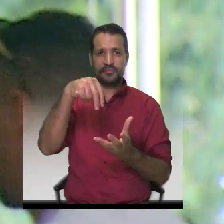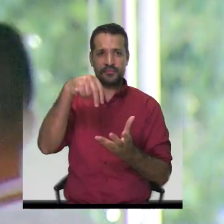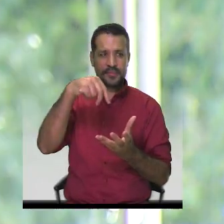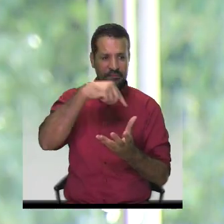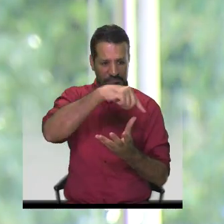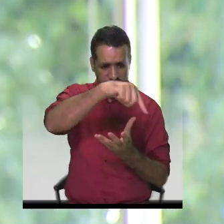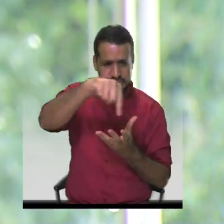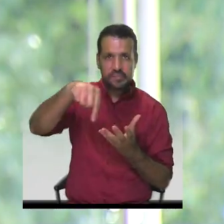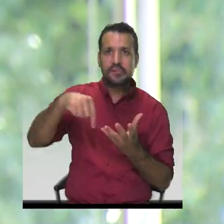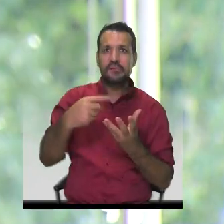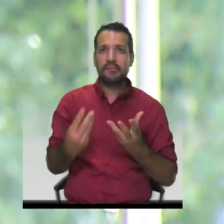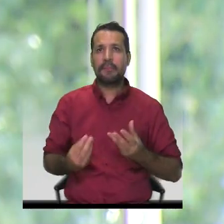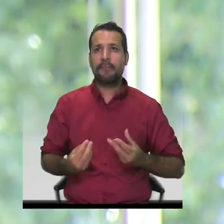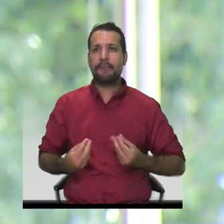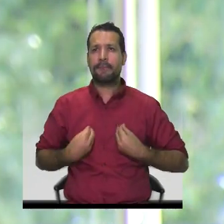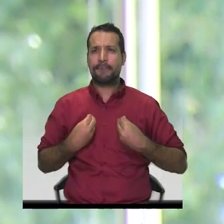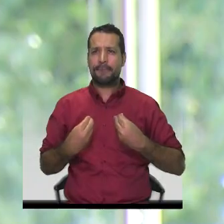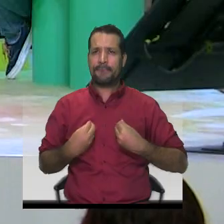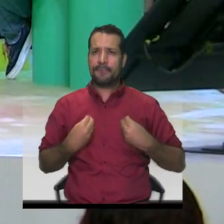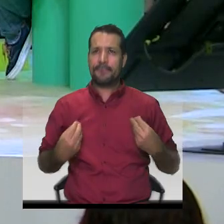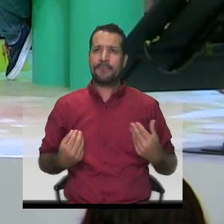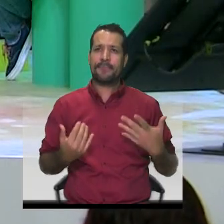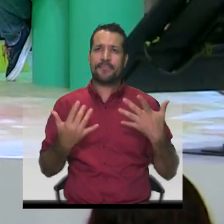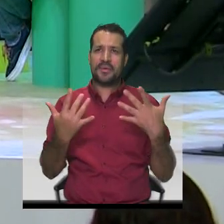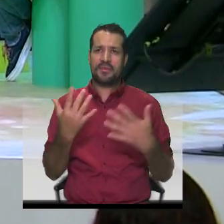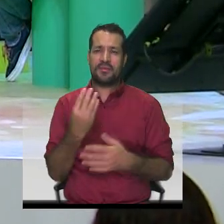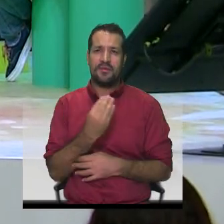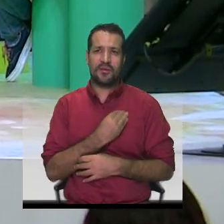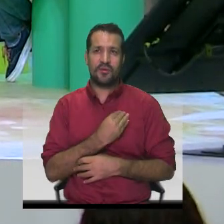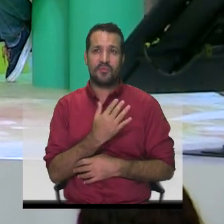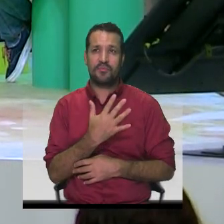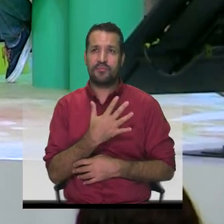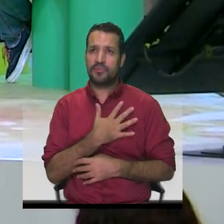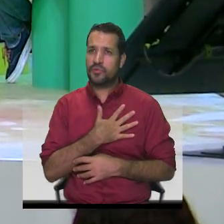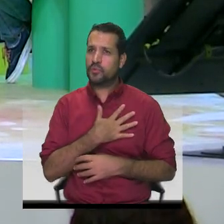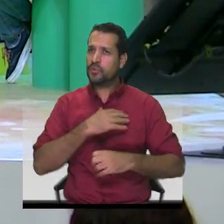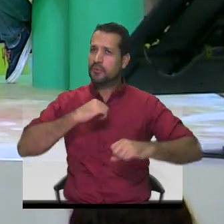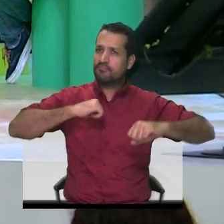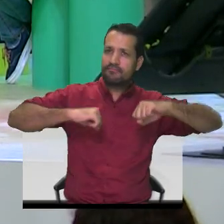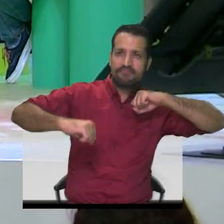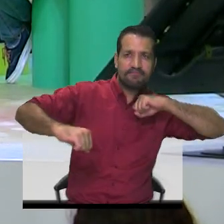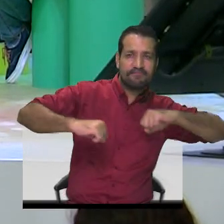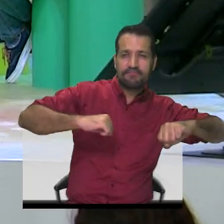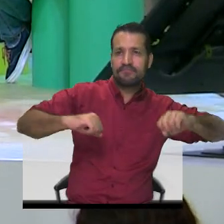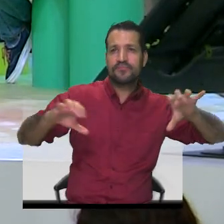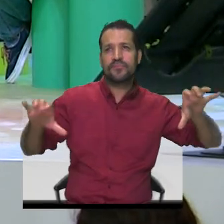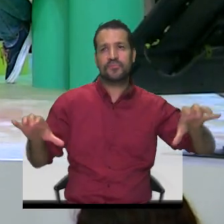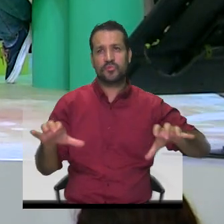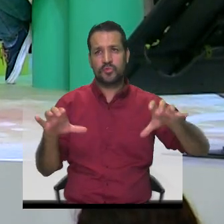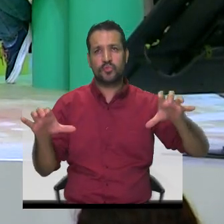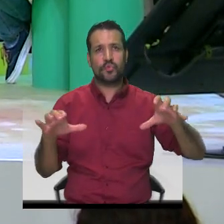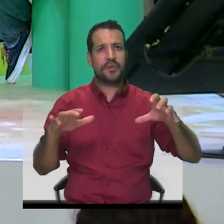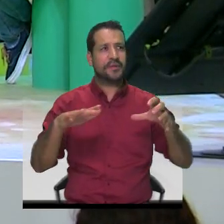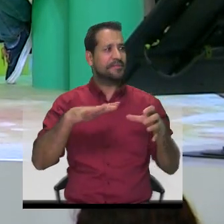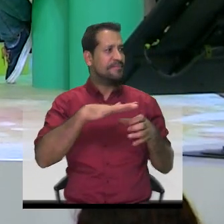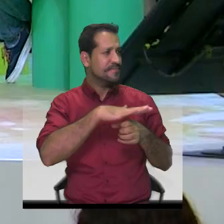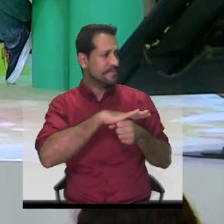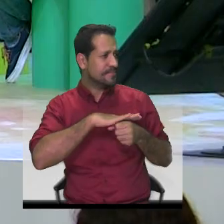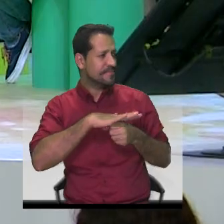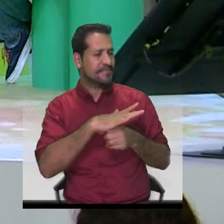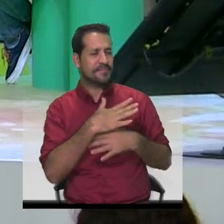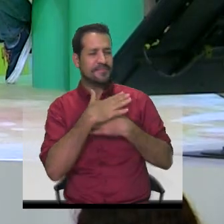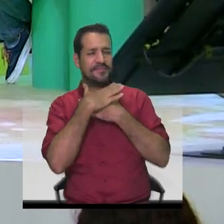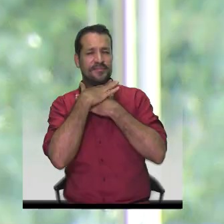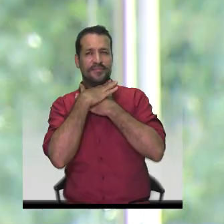planeta, podemos comprender que tenemos una gran oportunidad para actuar en esta crisis en este siglo XXI. Entonces ahí